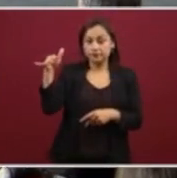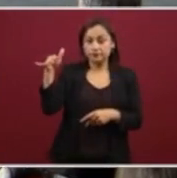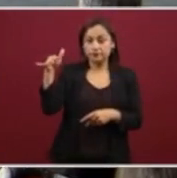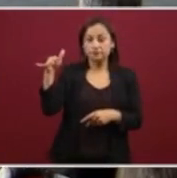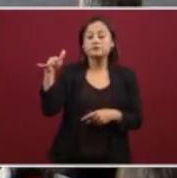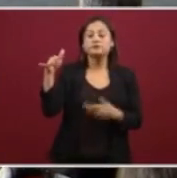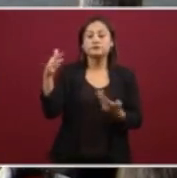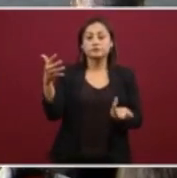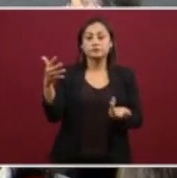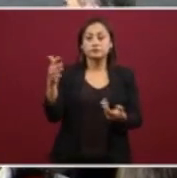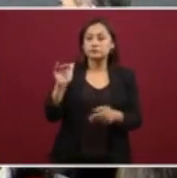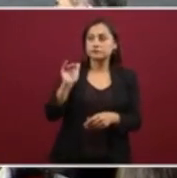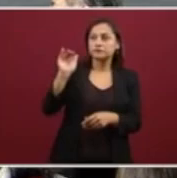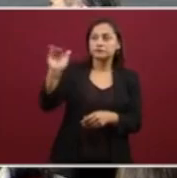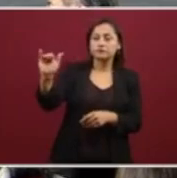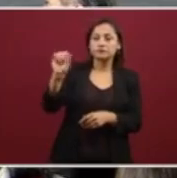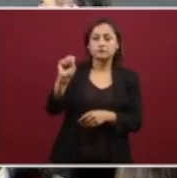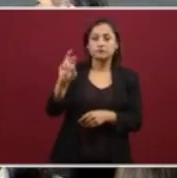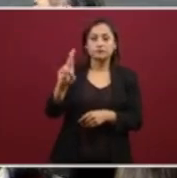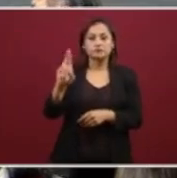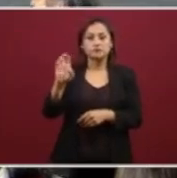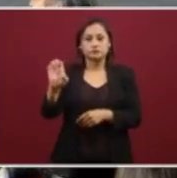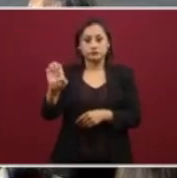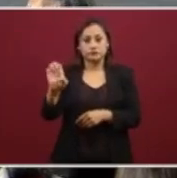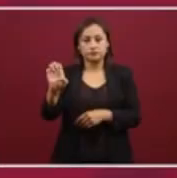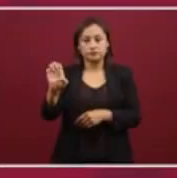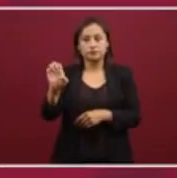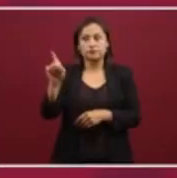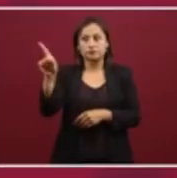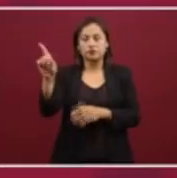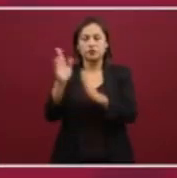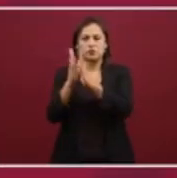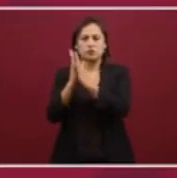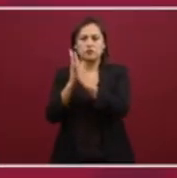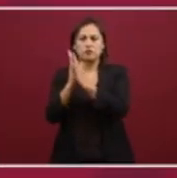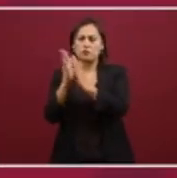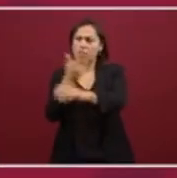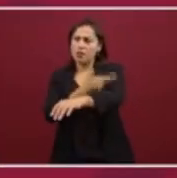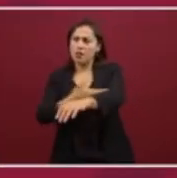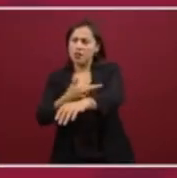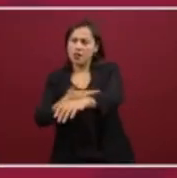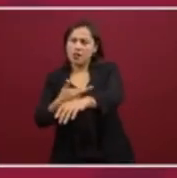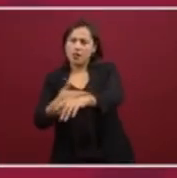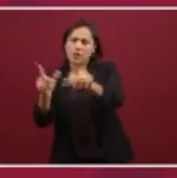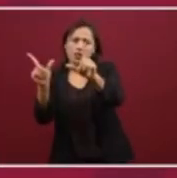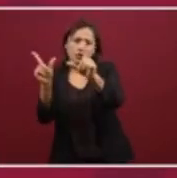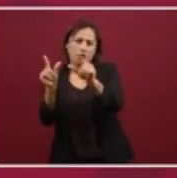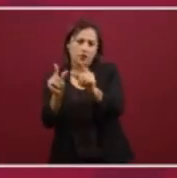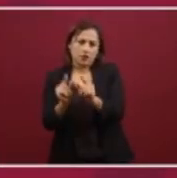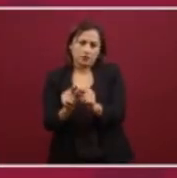a pedir a Relaciones Exteriores que se simplifique toda esa